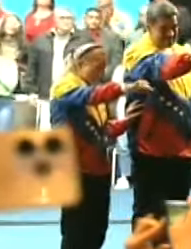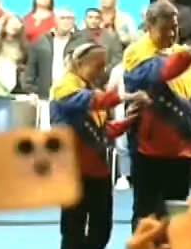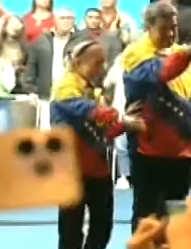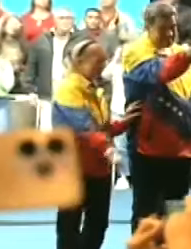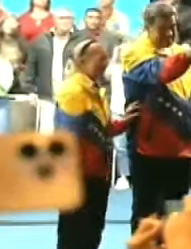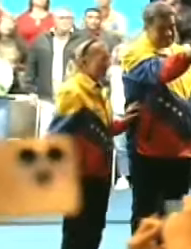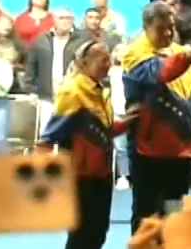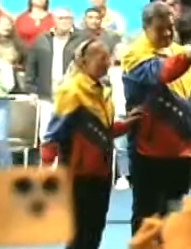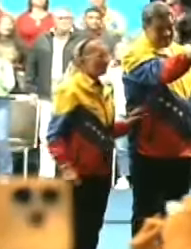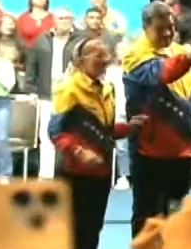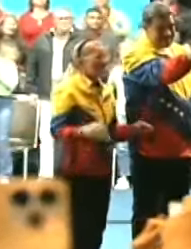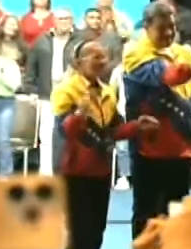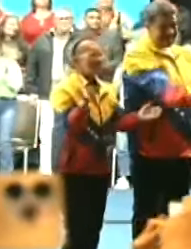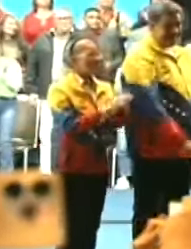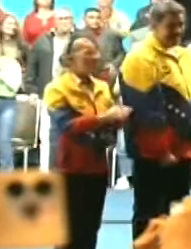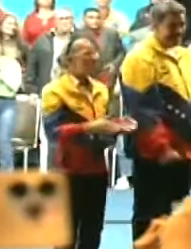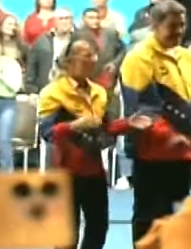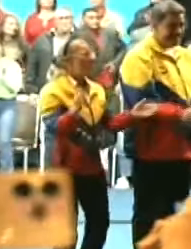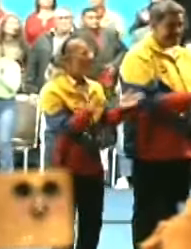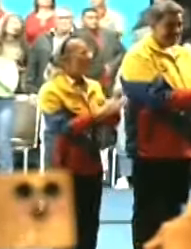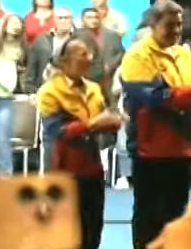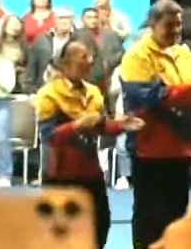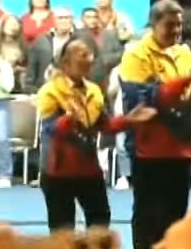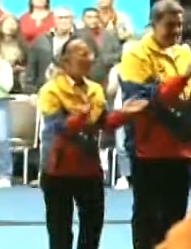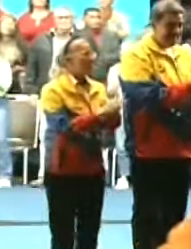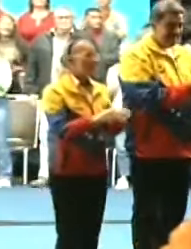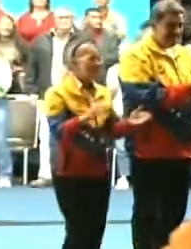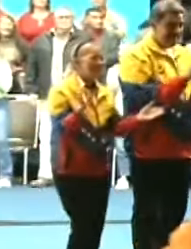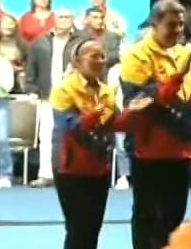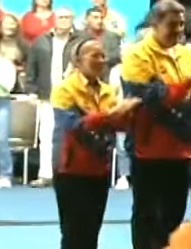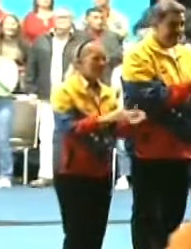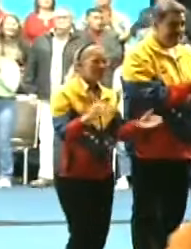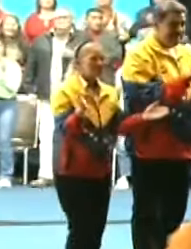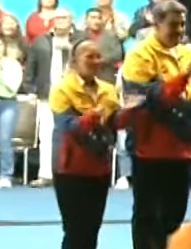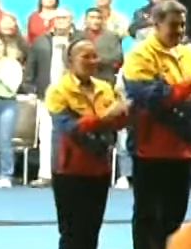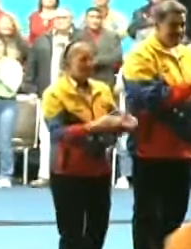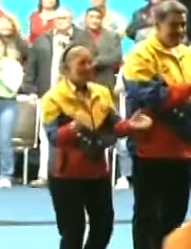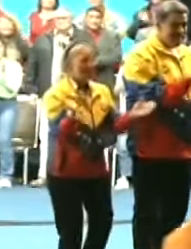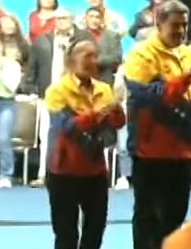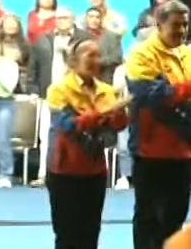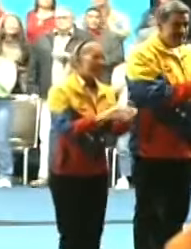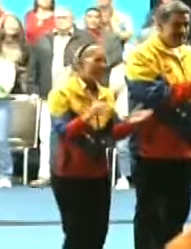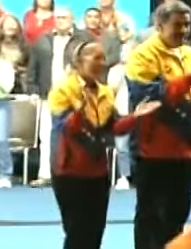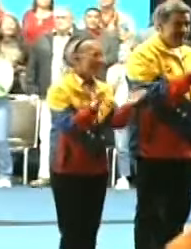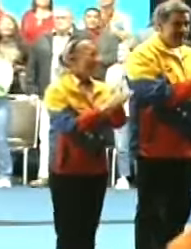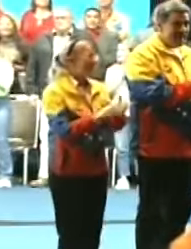contra los que se desvelan tan solo por disfrutarla.